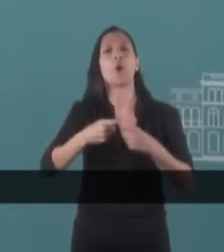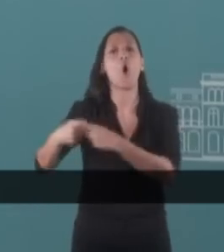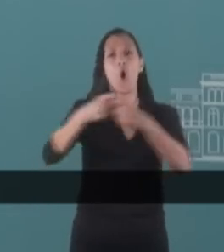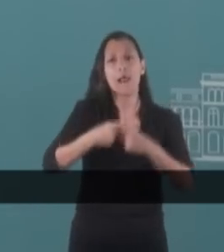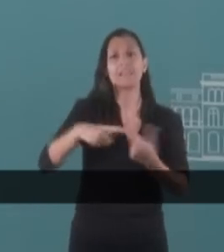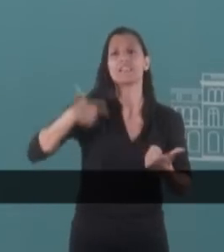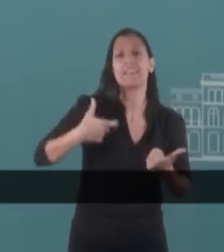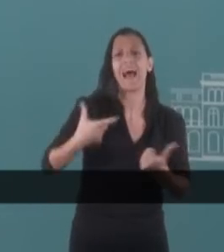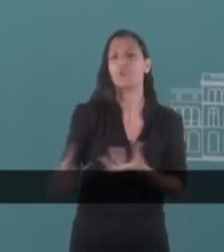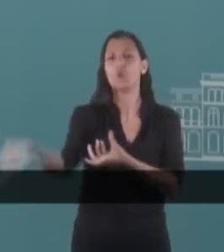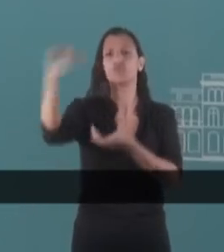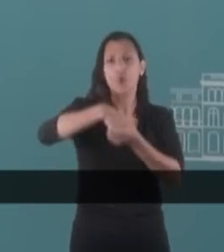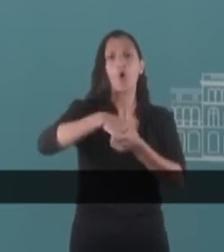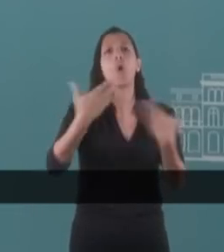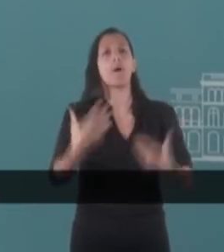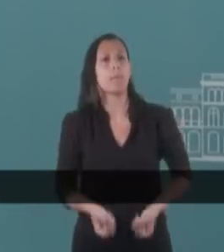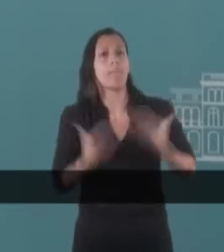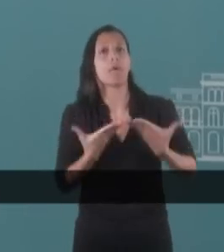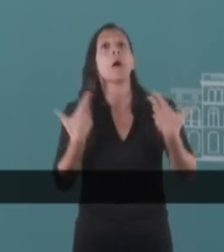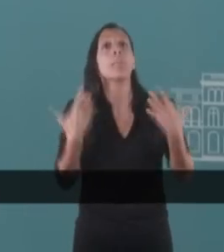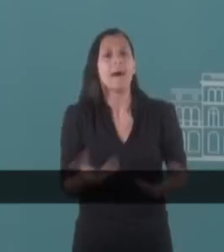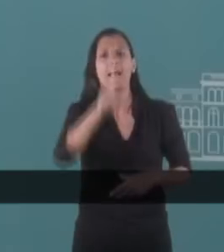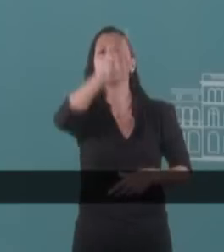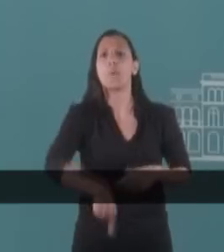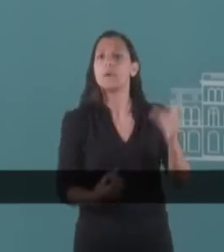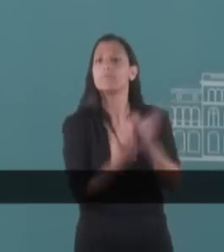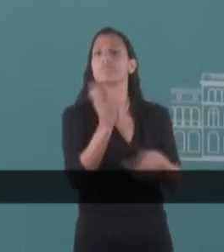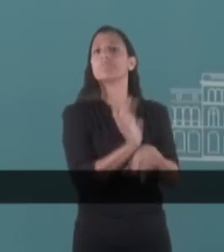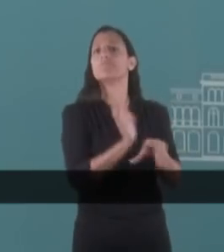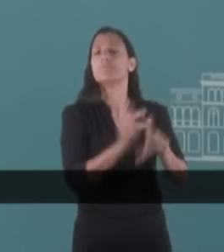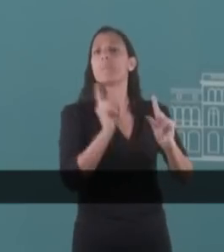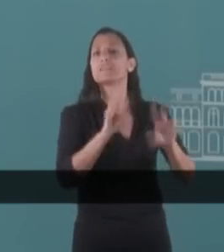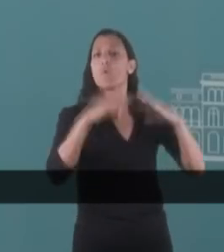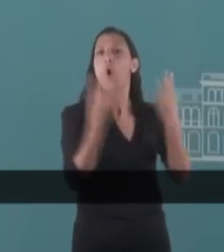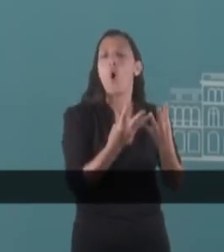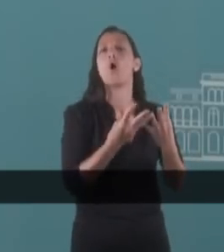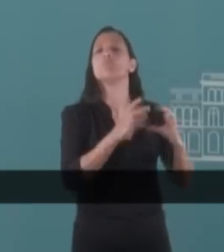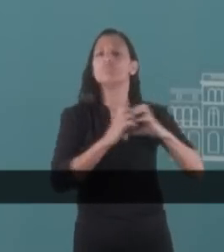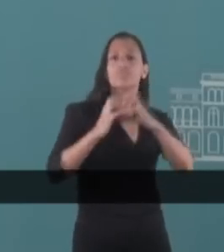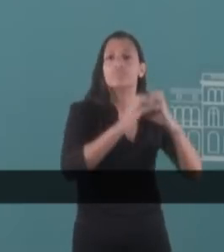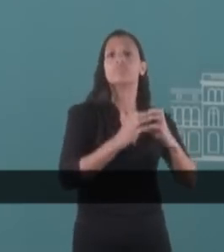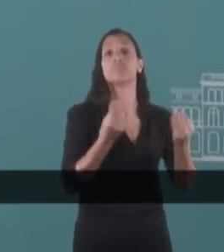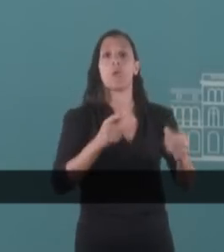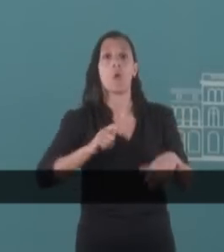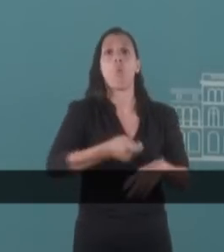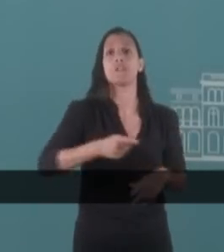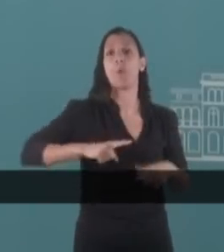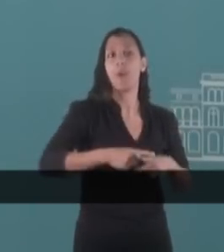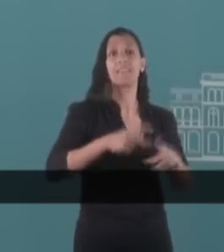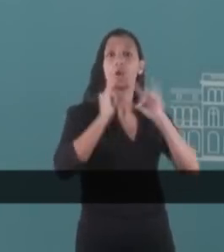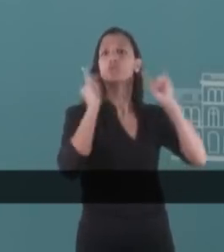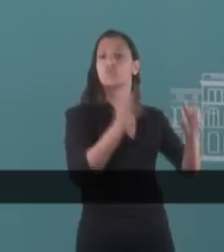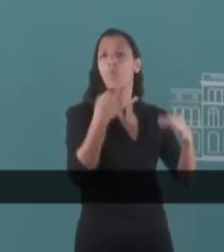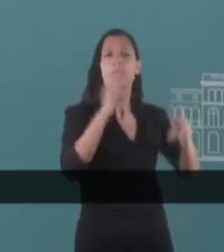del sindicalismo, puedan expresarse, porque para eso es el debate en comisión, en una comisión de juicio político que tiene que investigar y